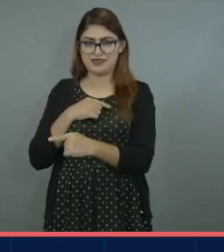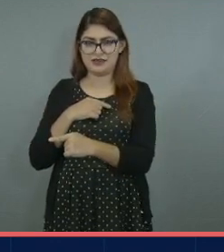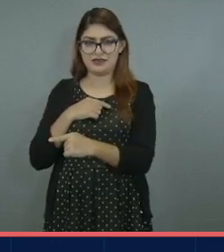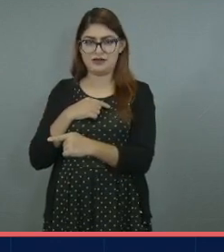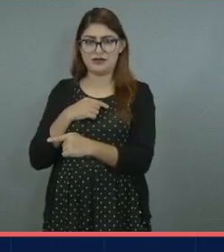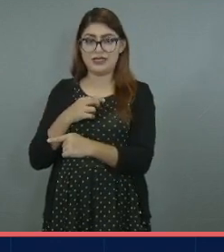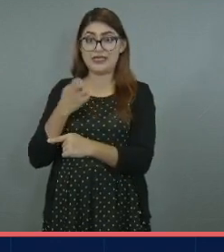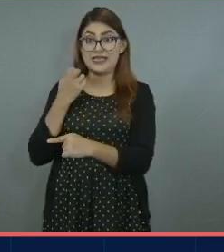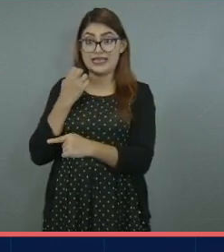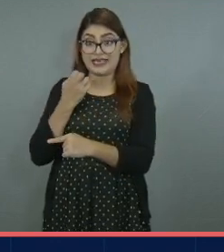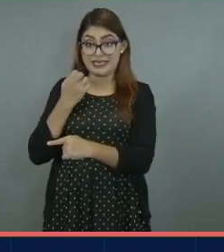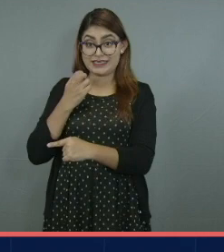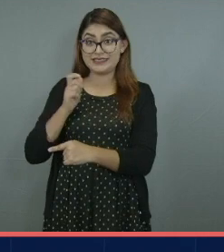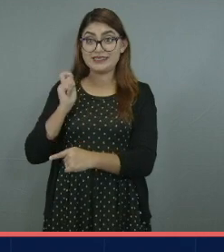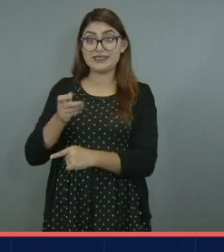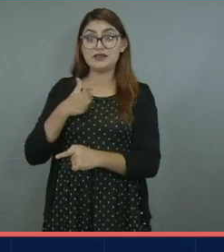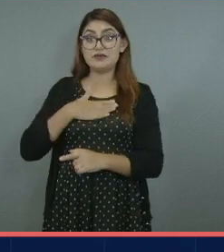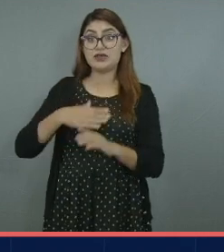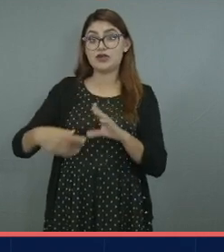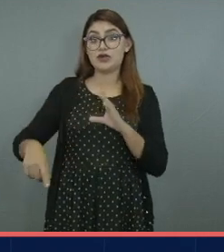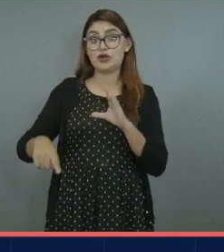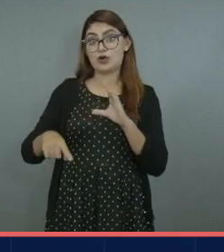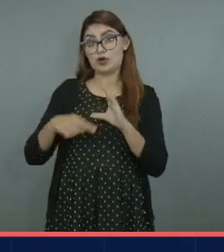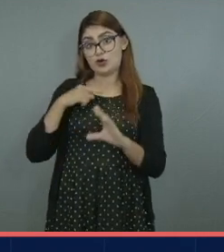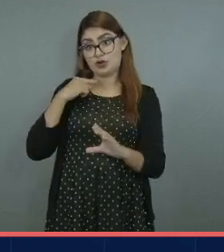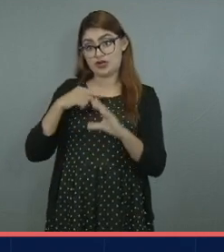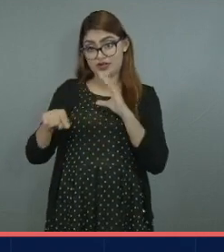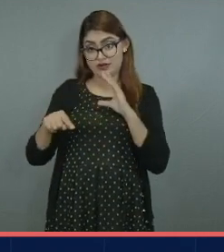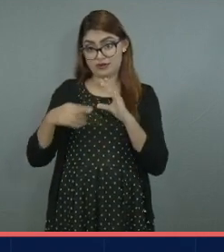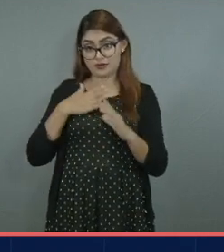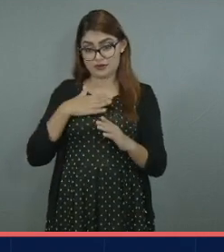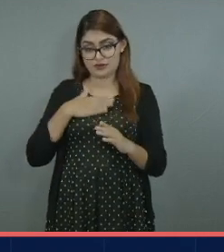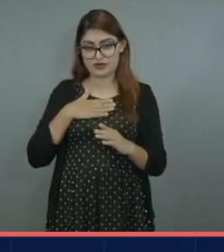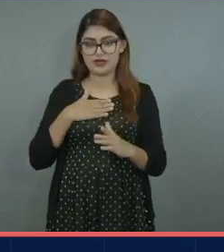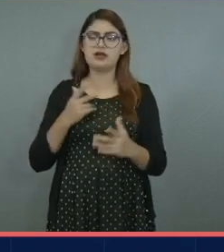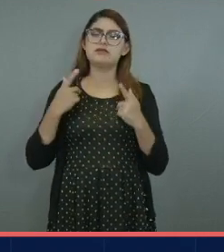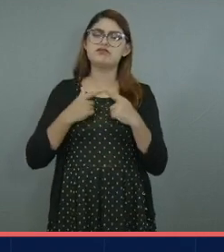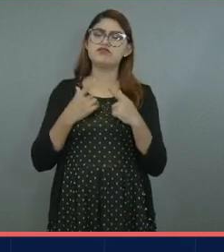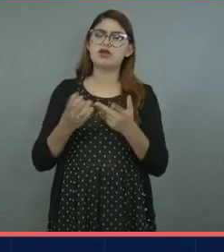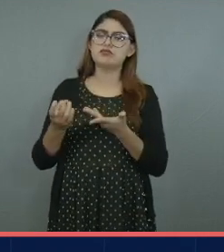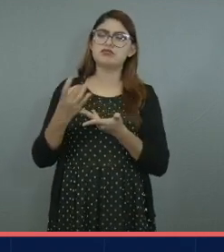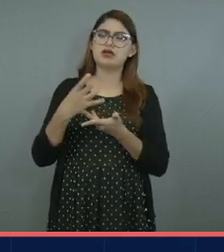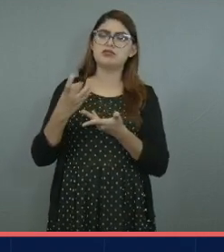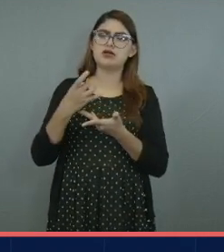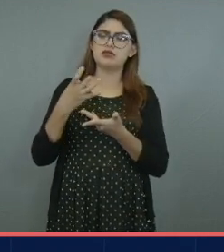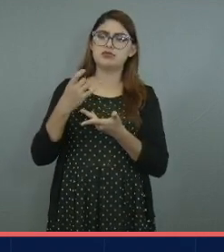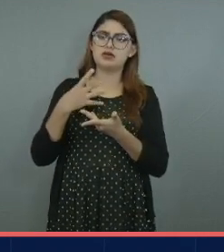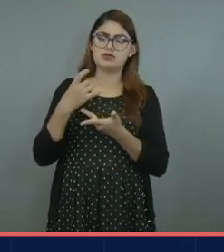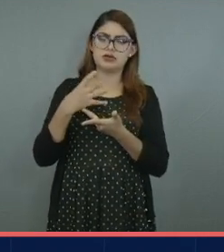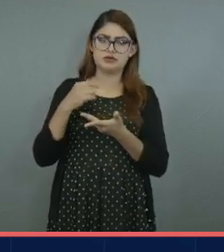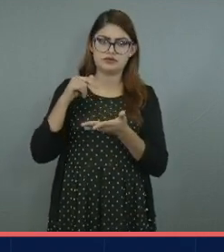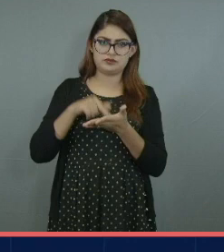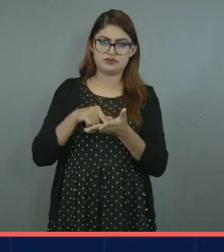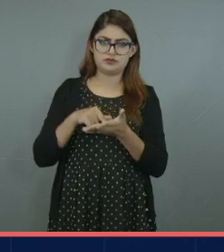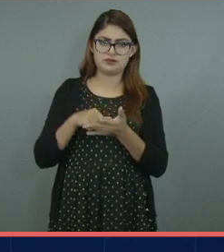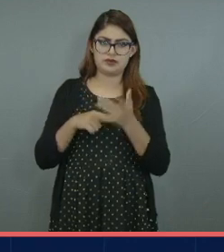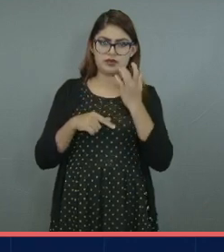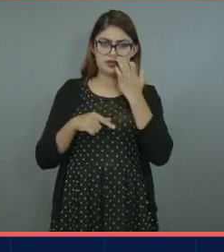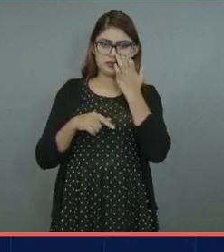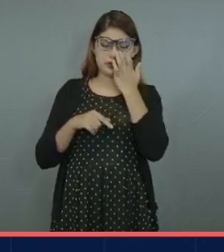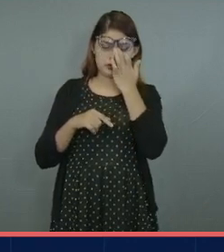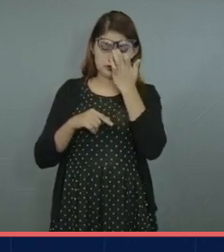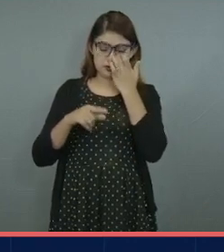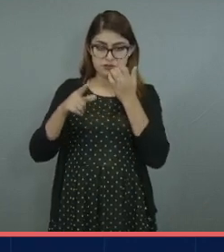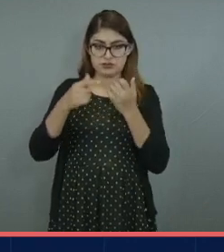Finanzasp@gmail.com es mi correo. Las personas que me manden un mensaje pidiéndome